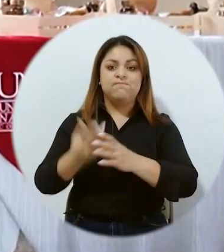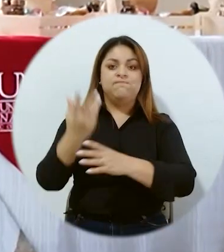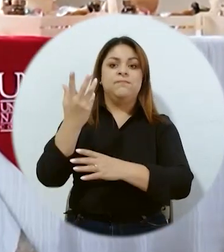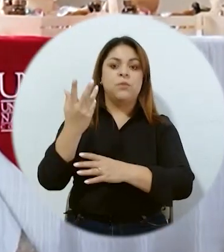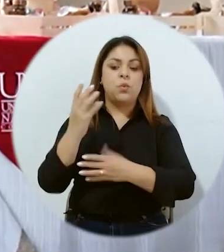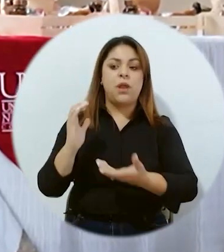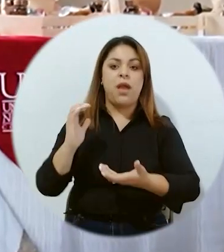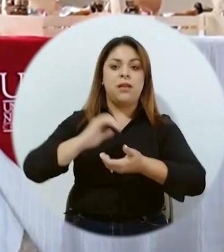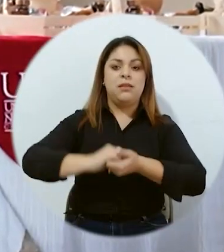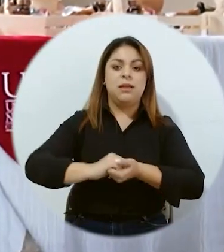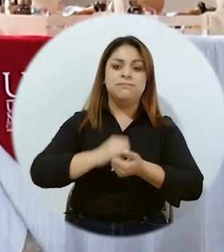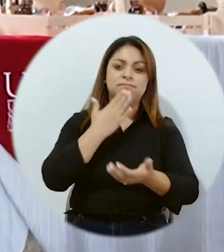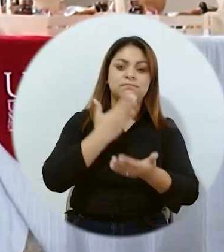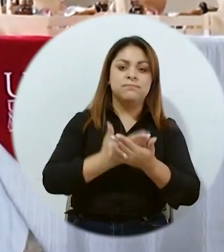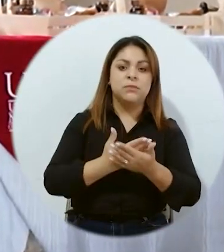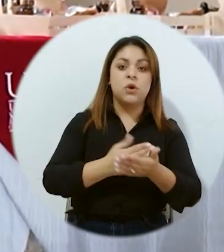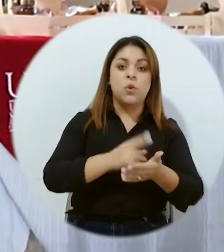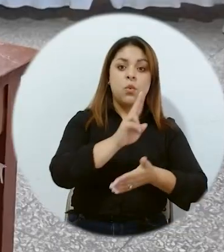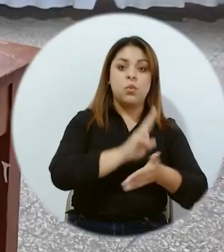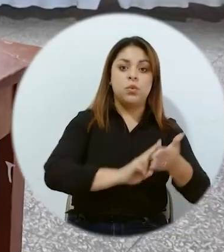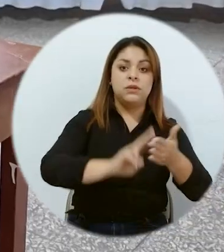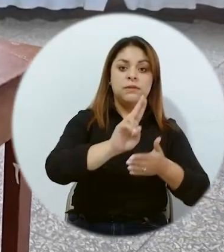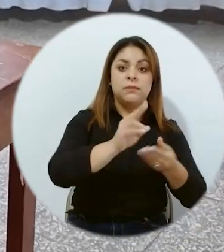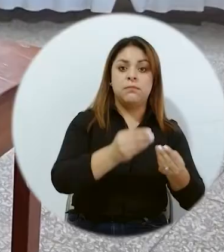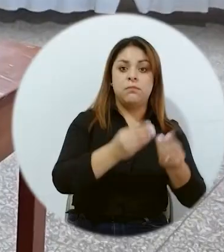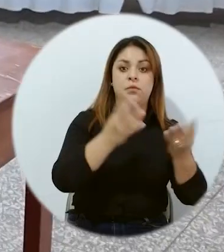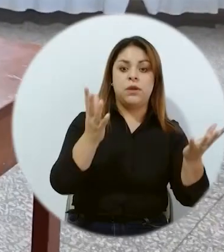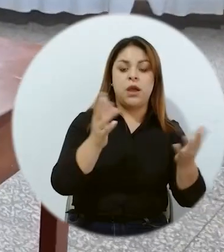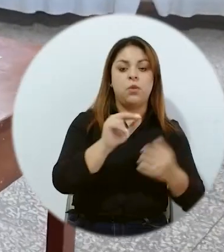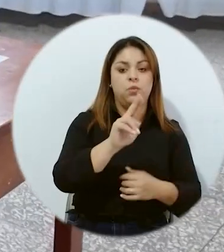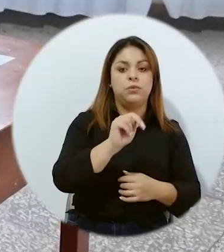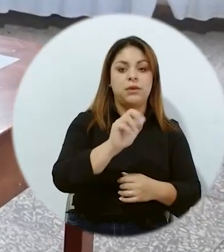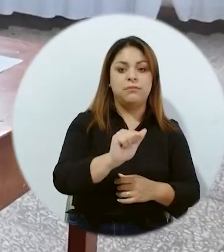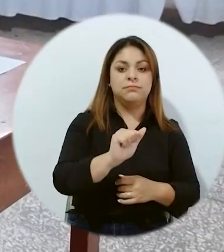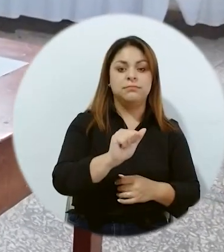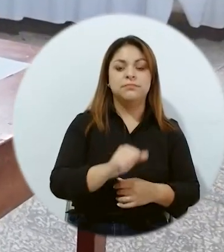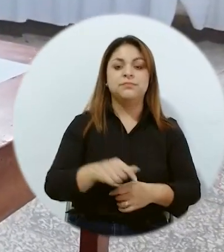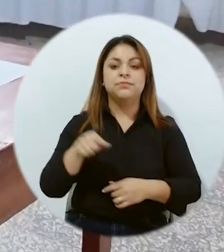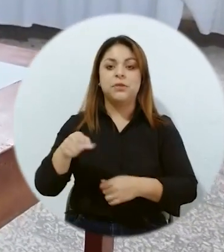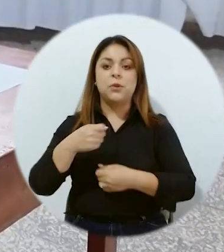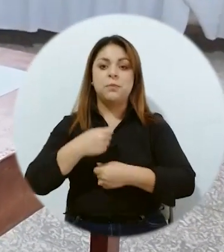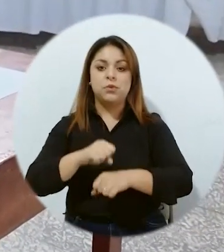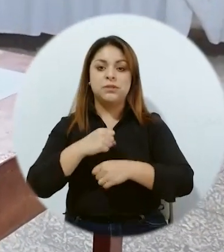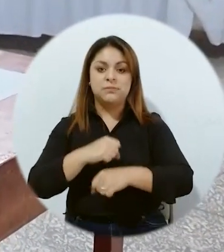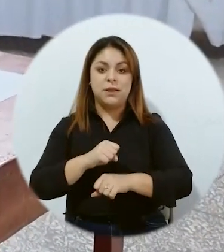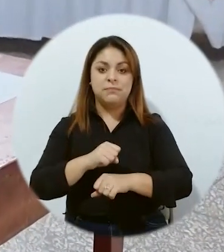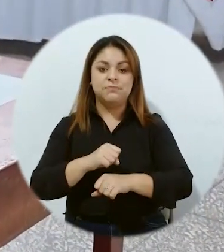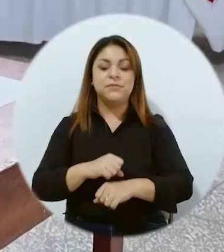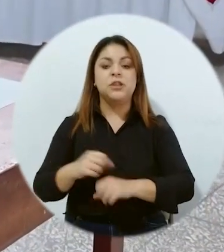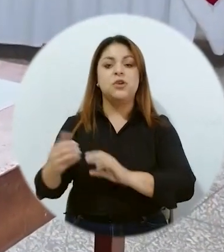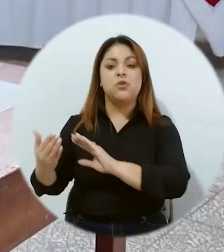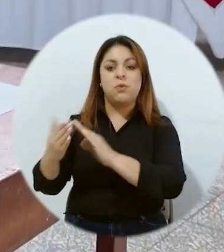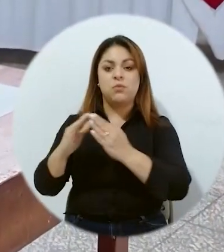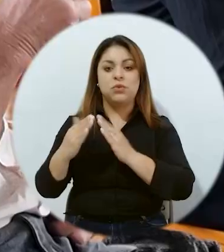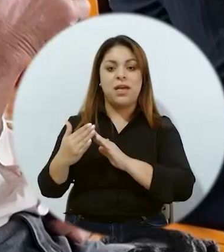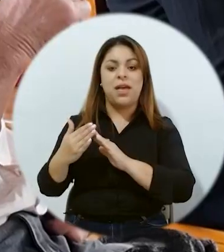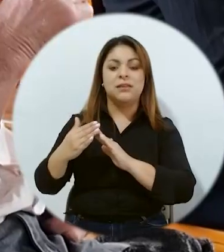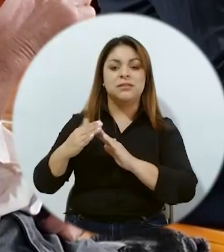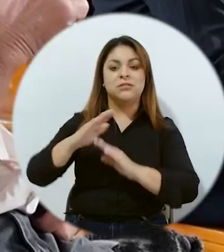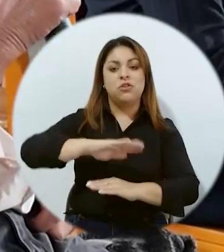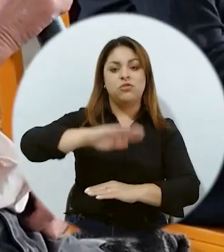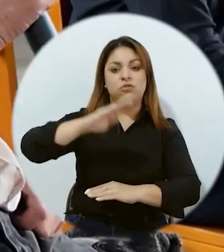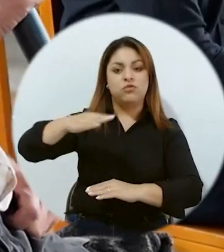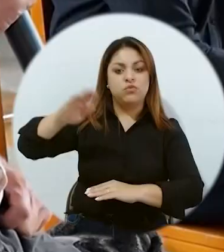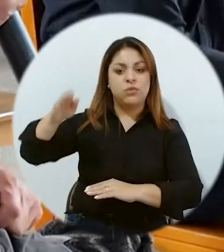alianza virtuosa entre nuestra universidad pública, la Universidad Nacional, la municipalidad y las comunidades